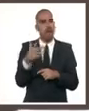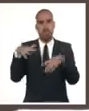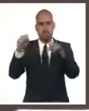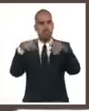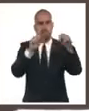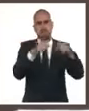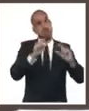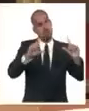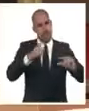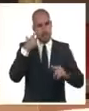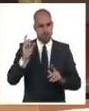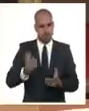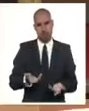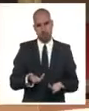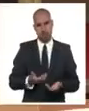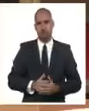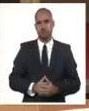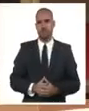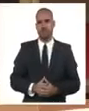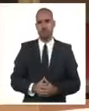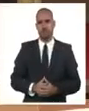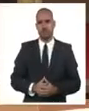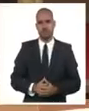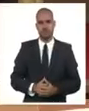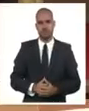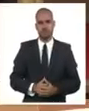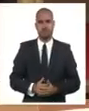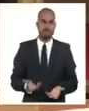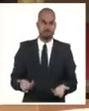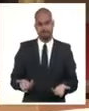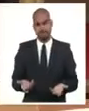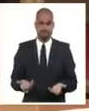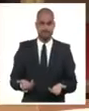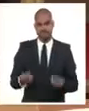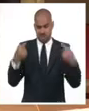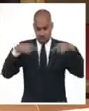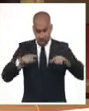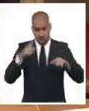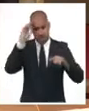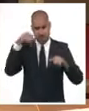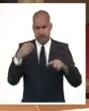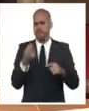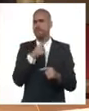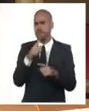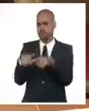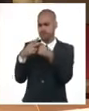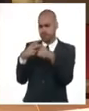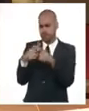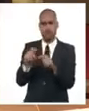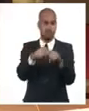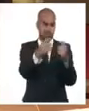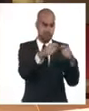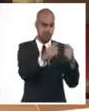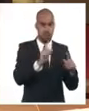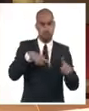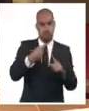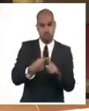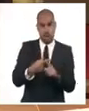generación. Pero en el momento actual, con las condiciones que estamos, entre mantenimiento, rotura